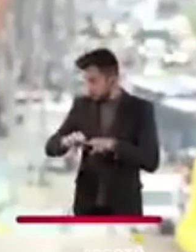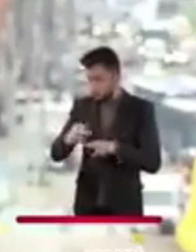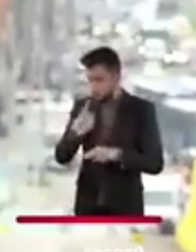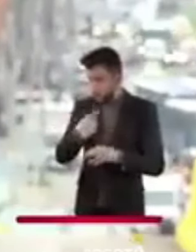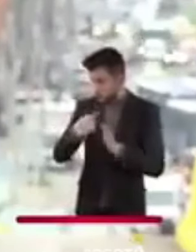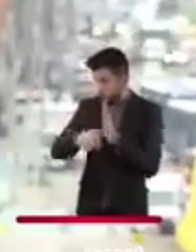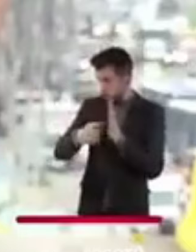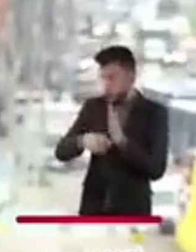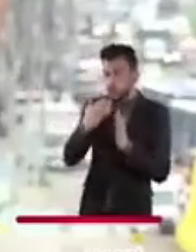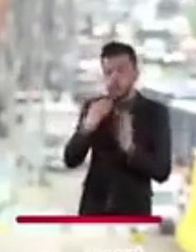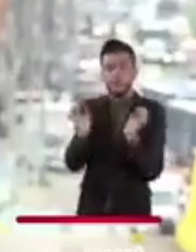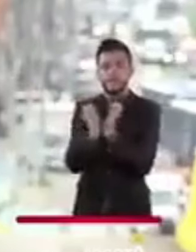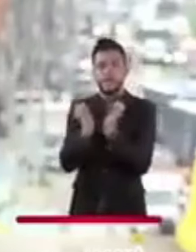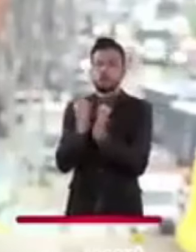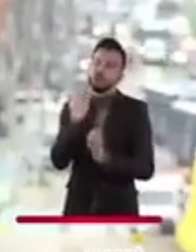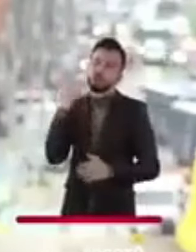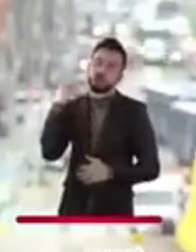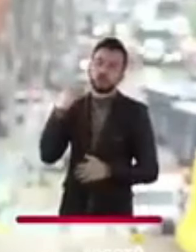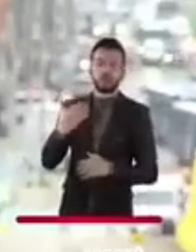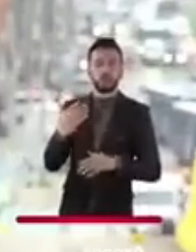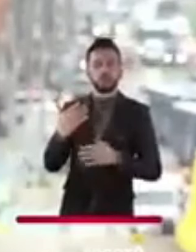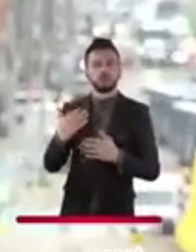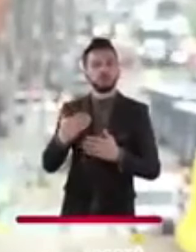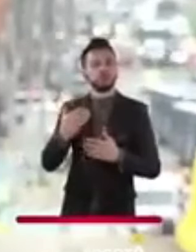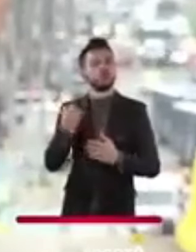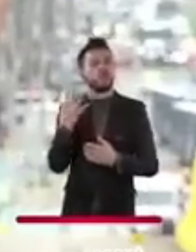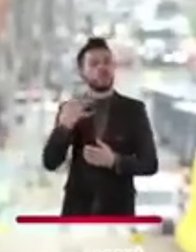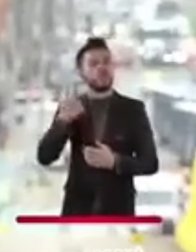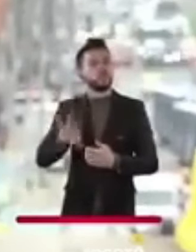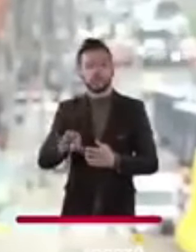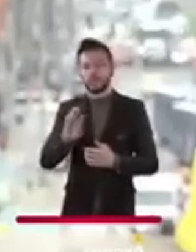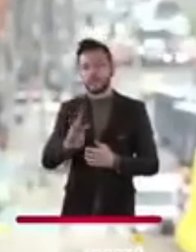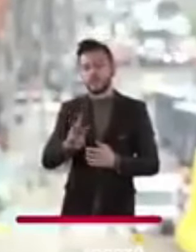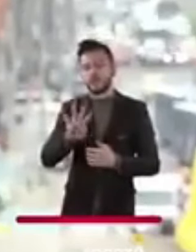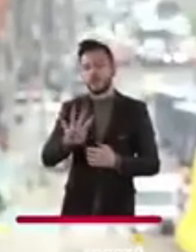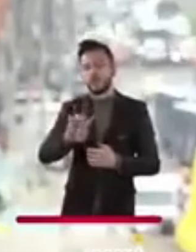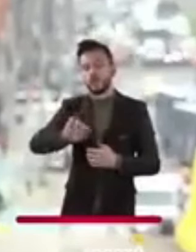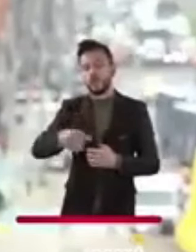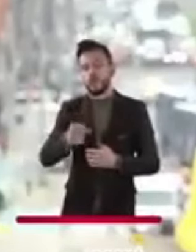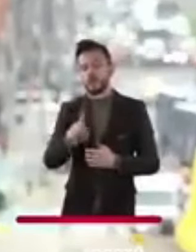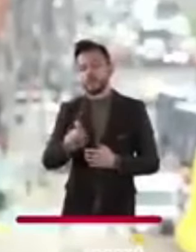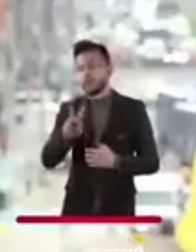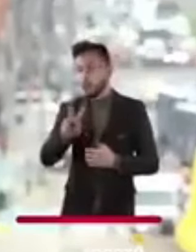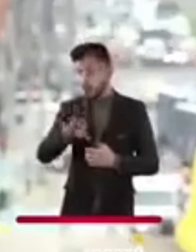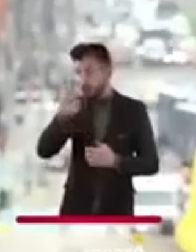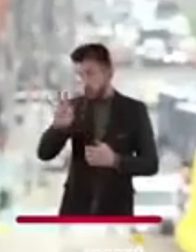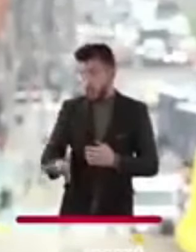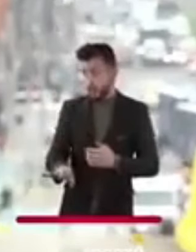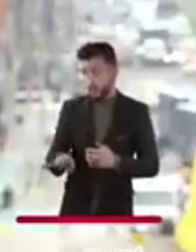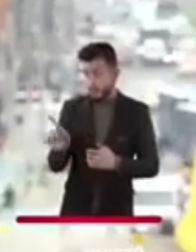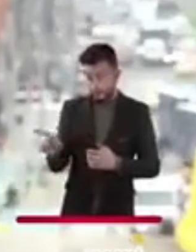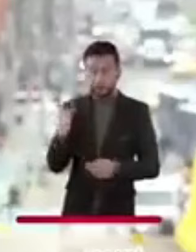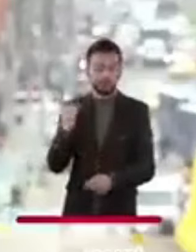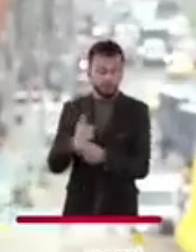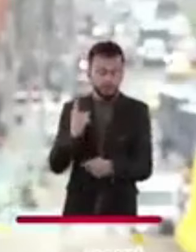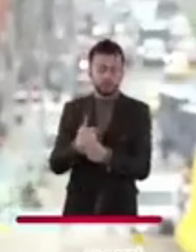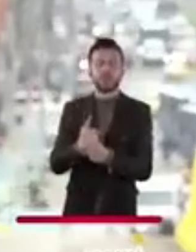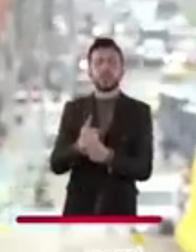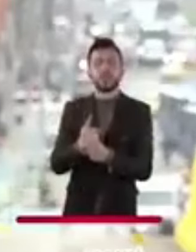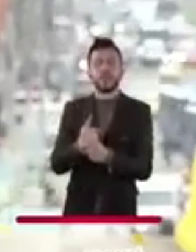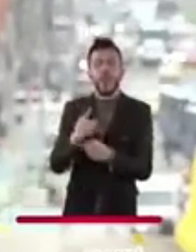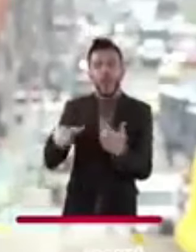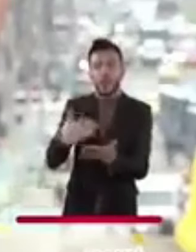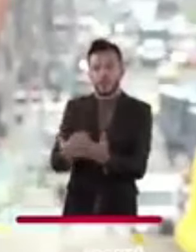1667-interior 64-2021 cto idu 16 74-2 este